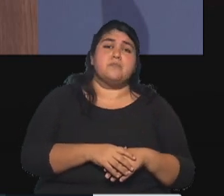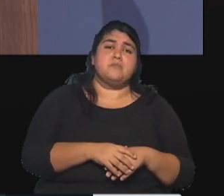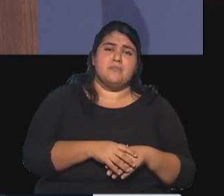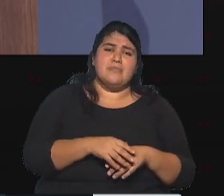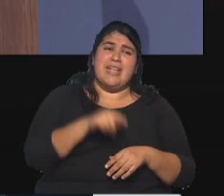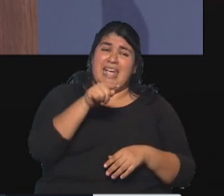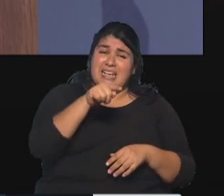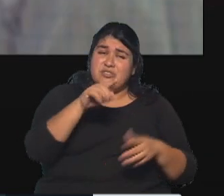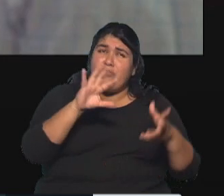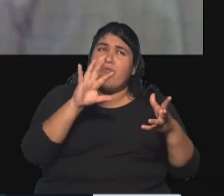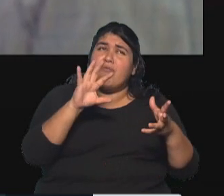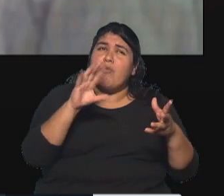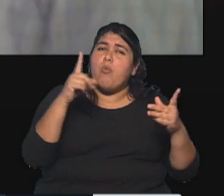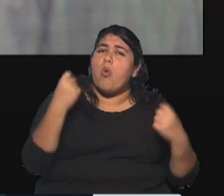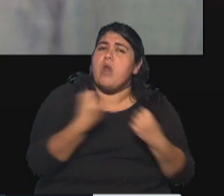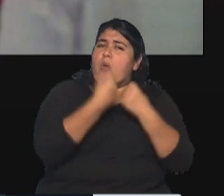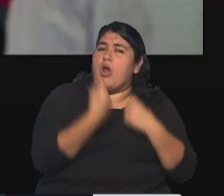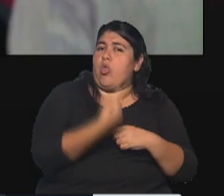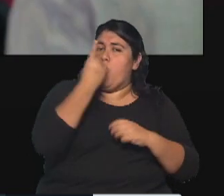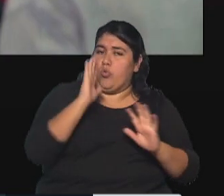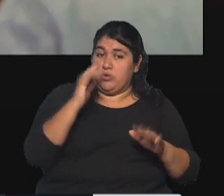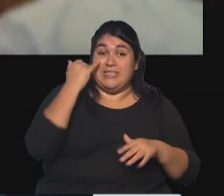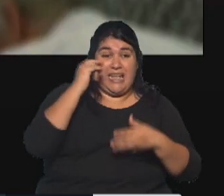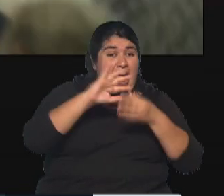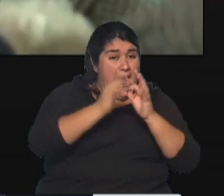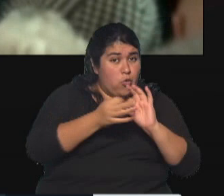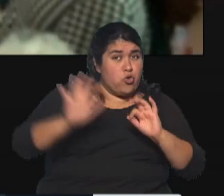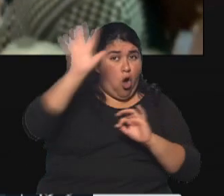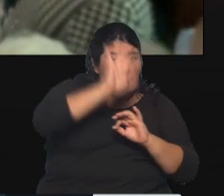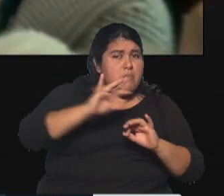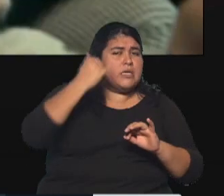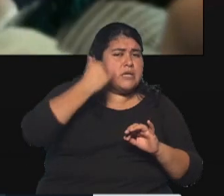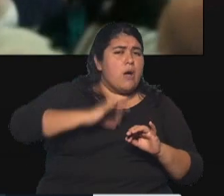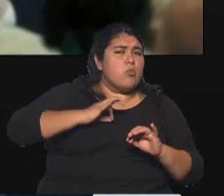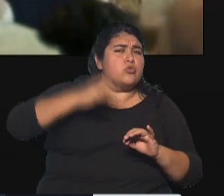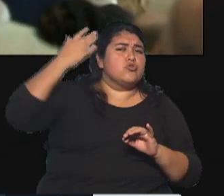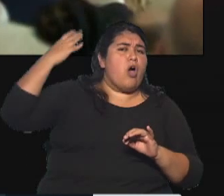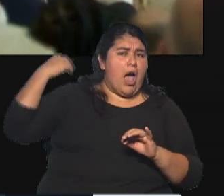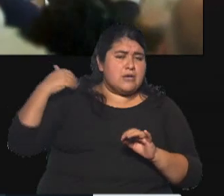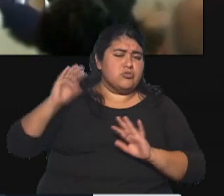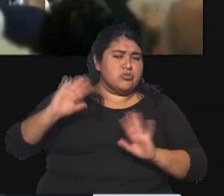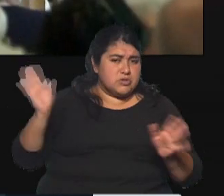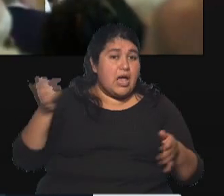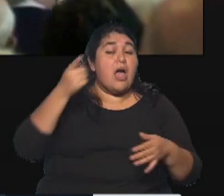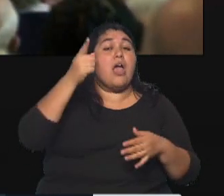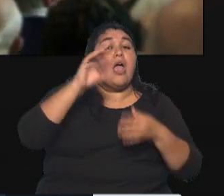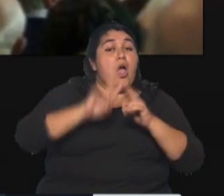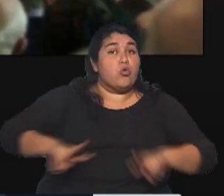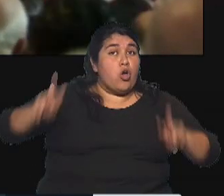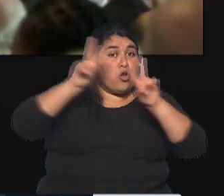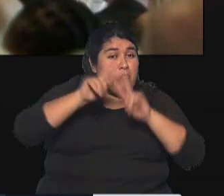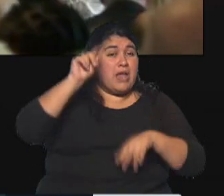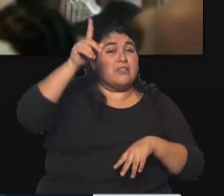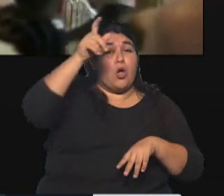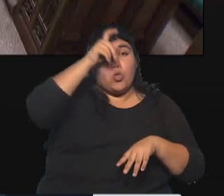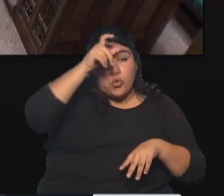es que esto es un tipo de acuerdo que en Europa ya viene funcionando hace varios años, ¿no? La Unión Europea lo hizo de manera bien clara con